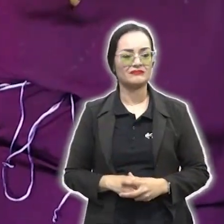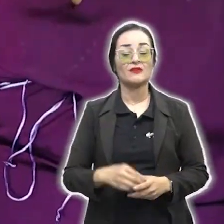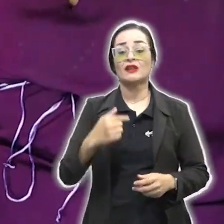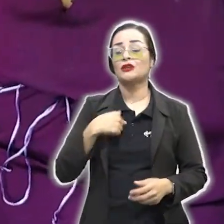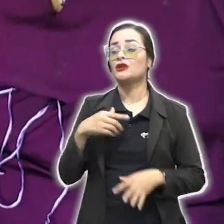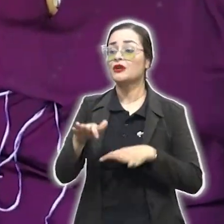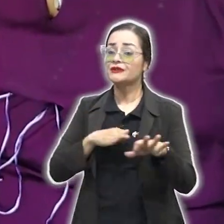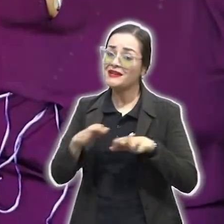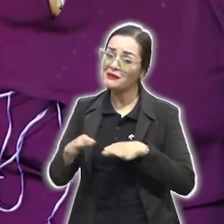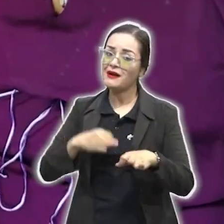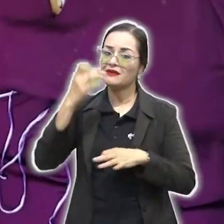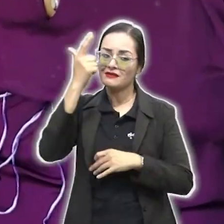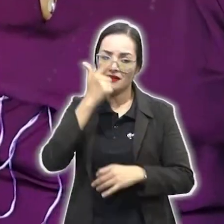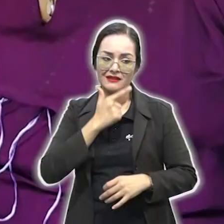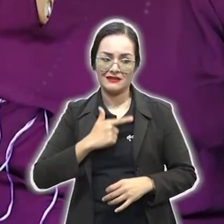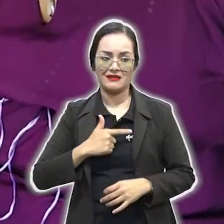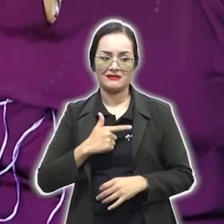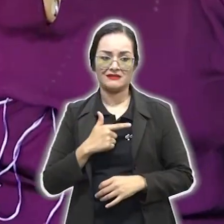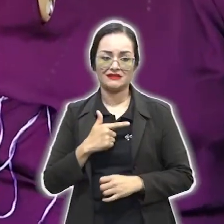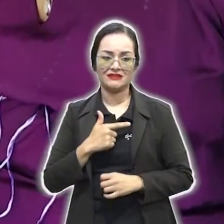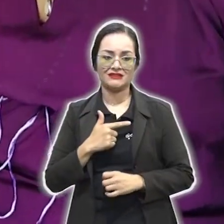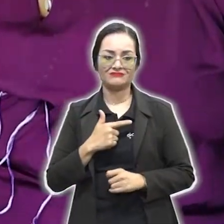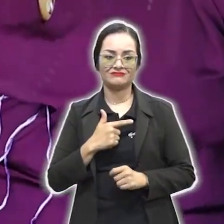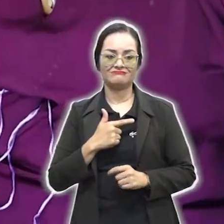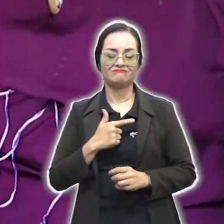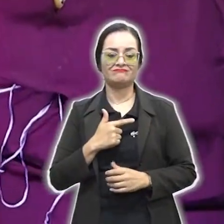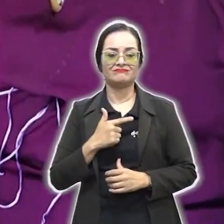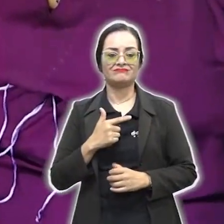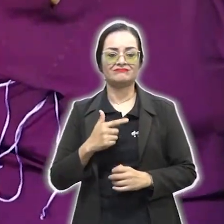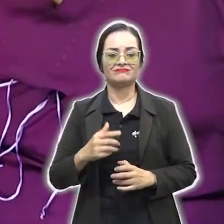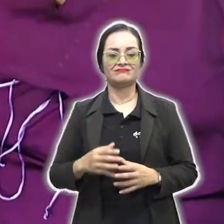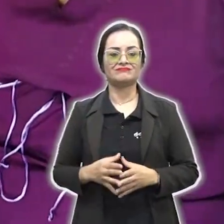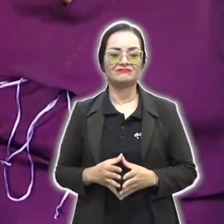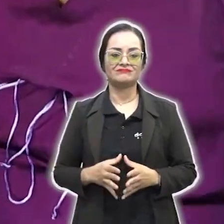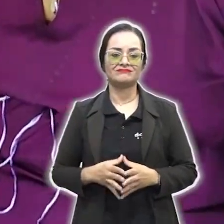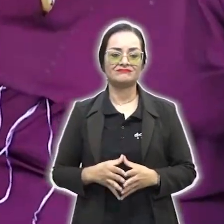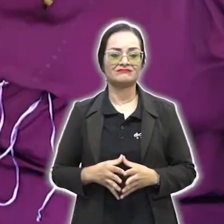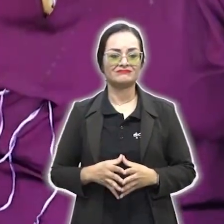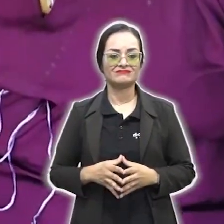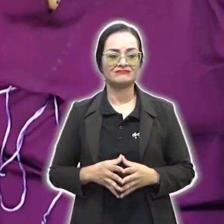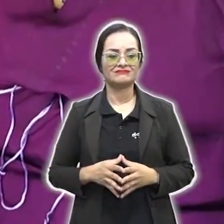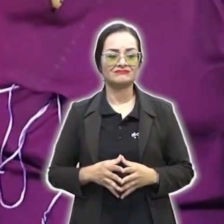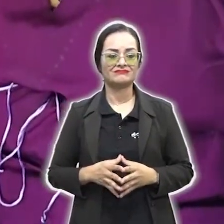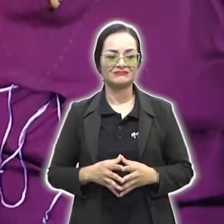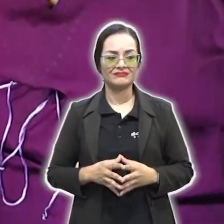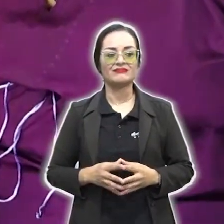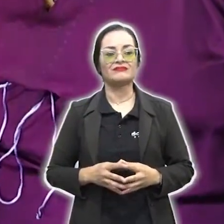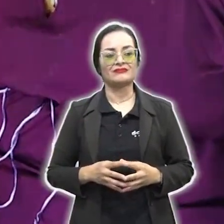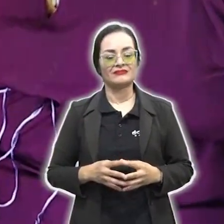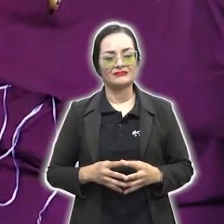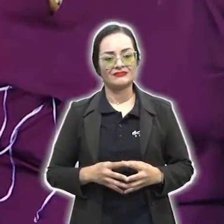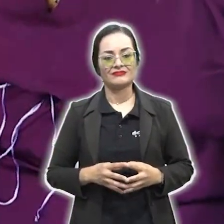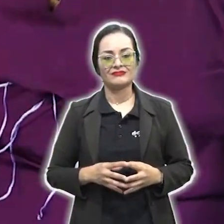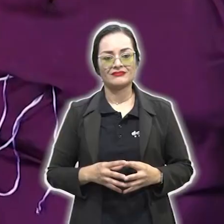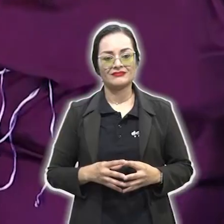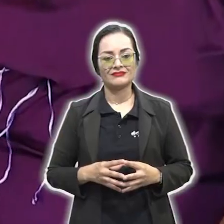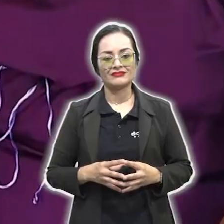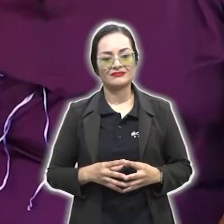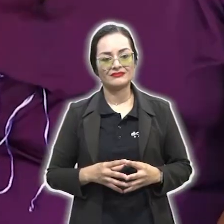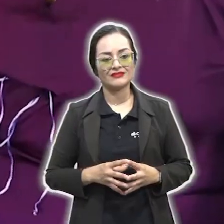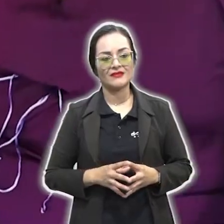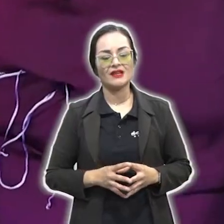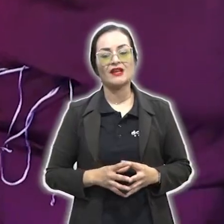trabajo de noche, por cuestiones del niño, porque mi esposo ya no lo puede cargar. Entonces yo en lo que